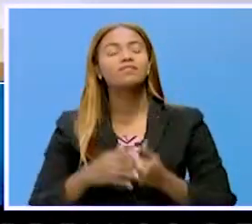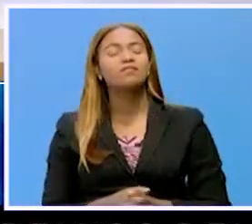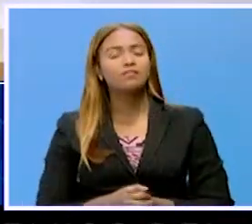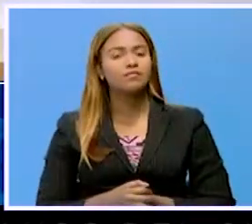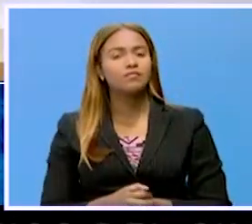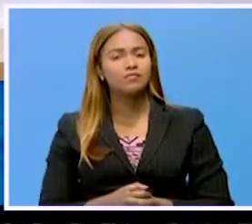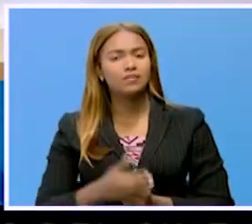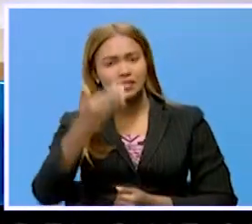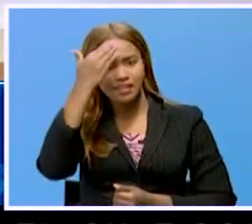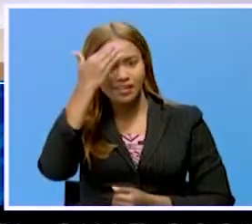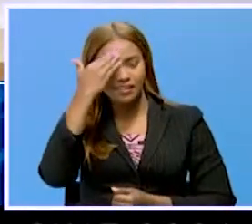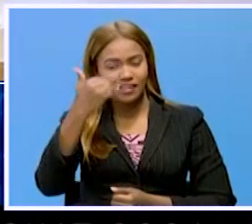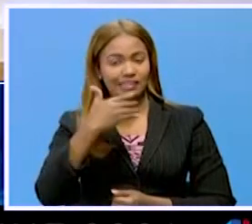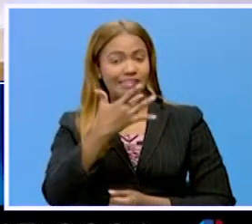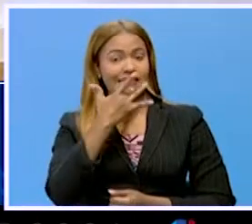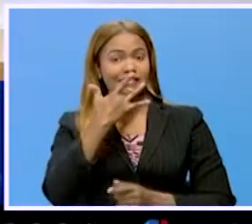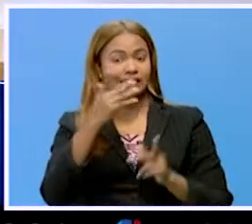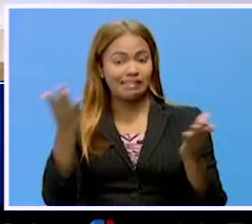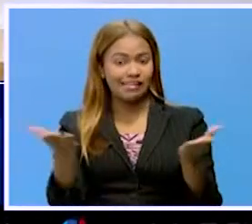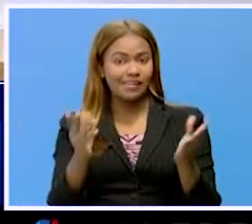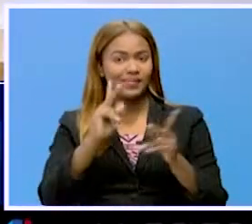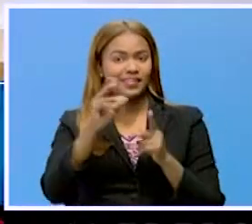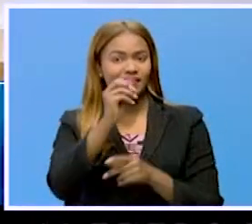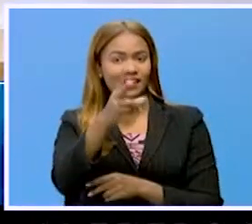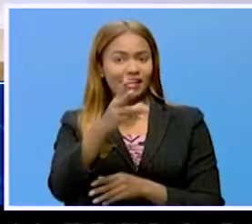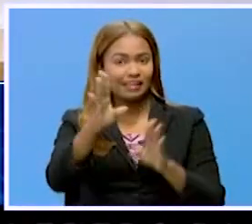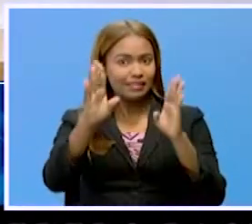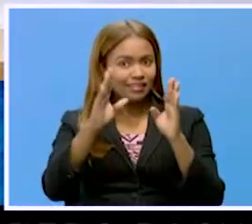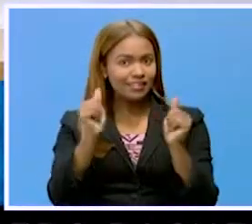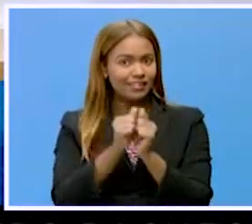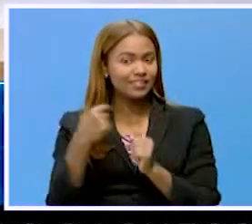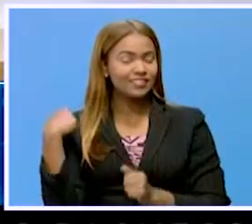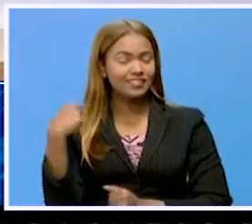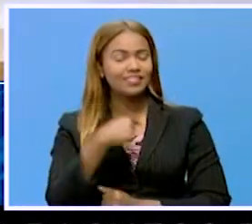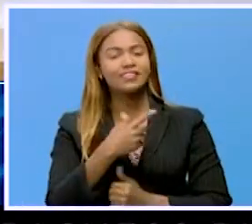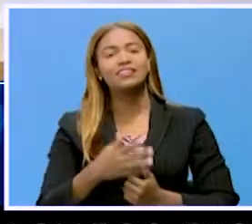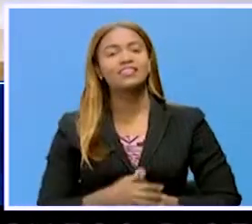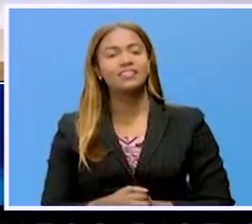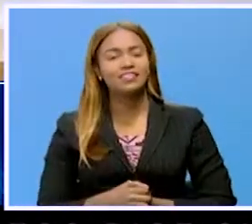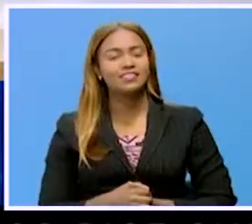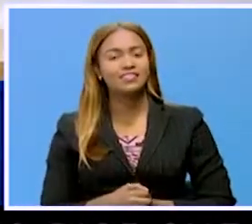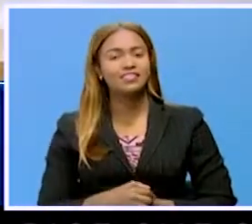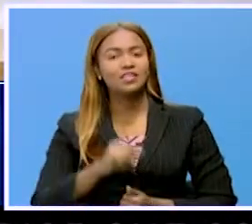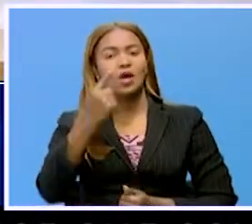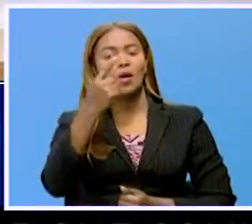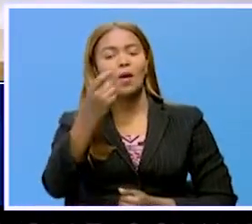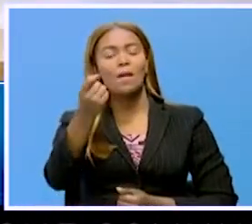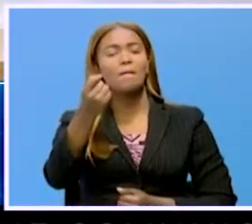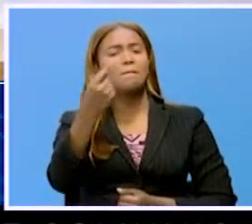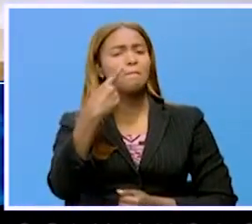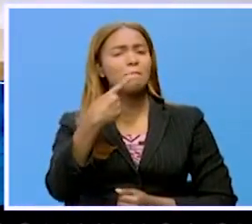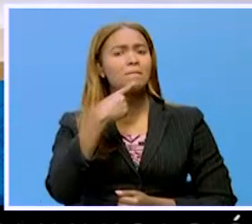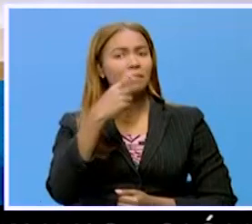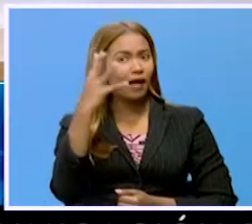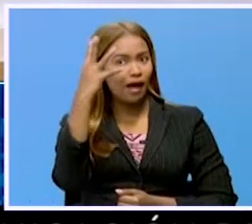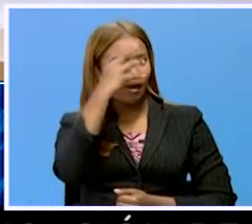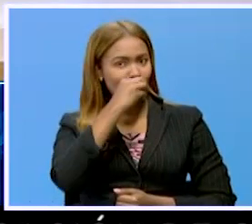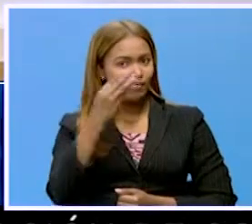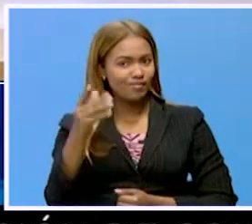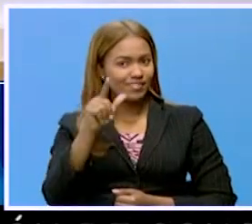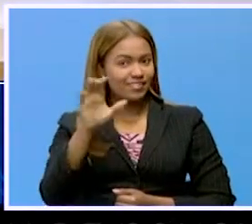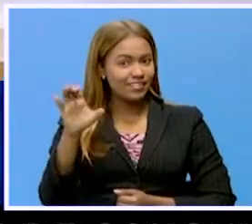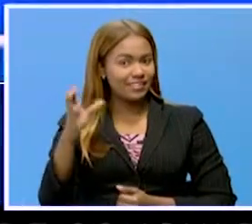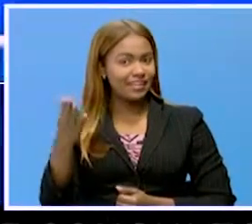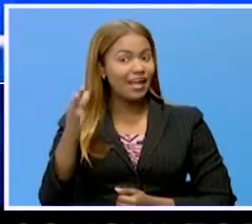que tienes un club de fan acá, y muchos televidentes. Ay, que sí. Ya solo me apuntalan. Qué hermosa es la